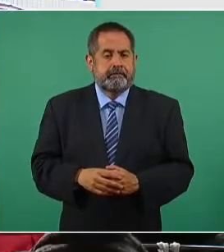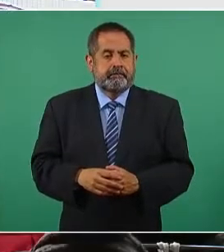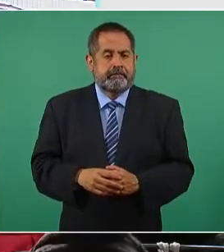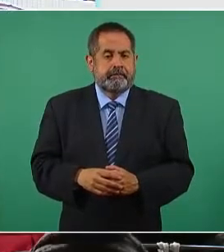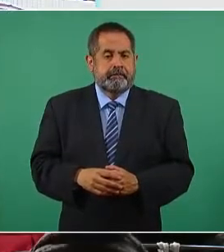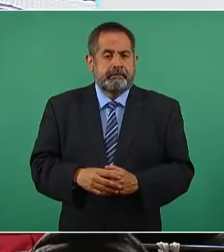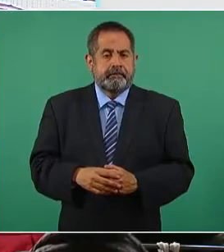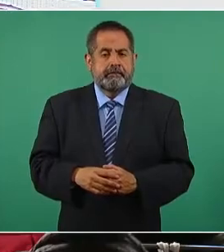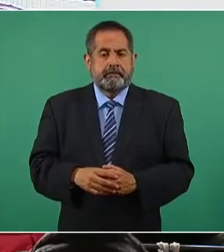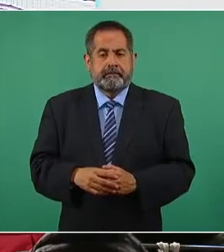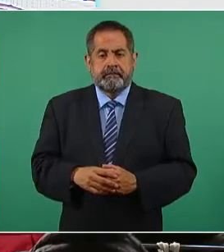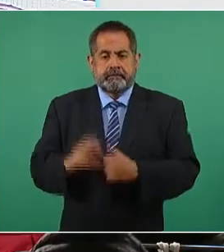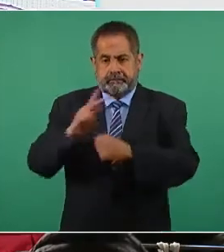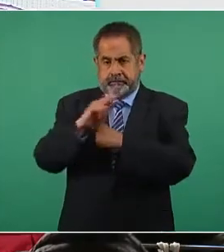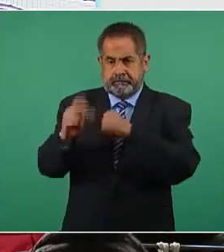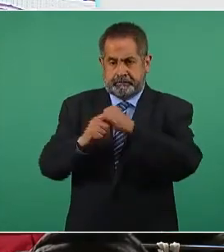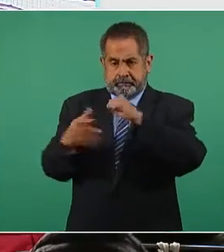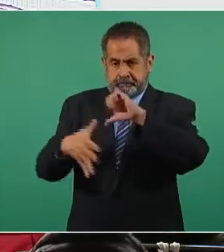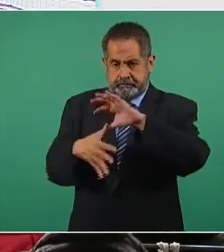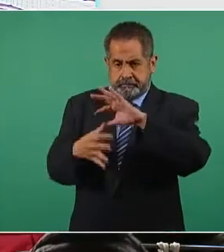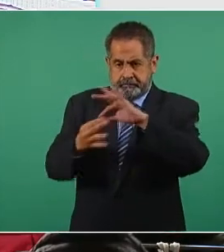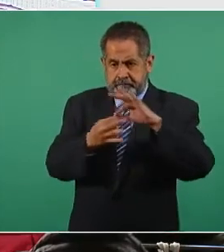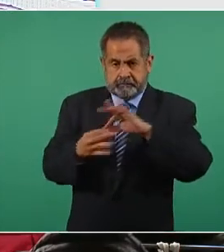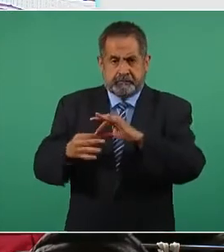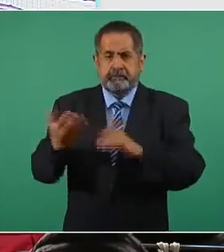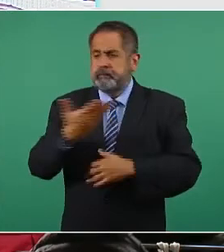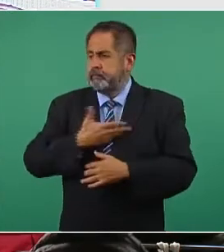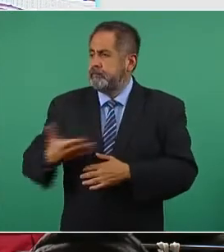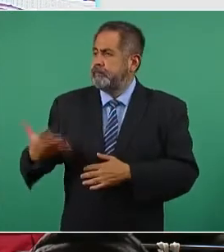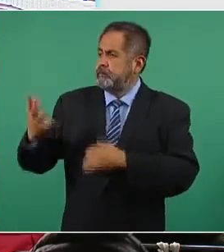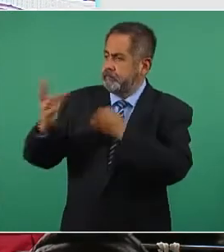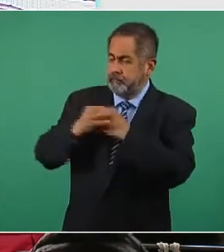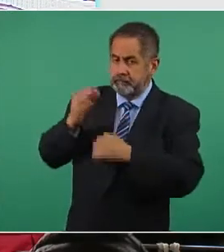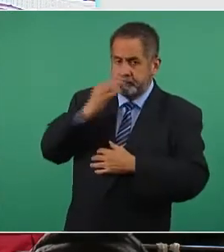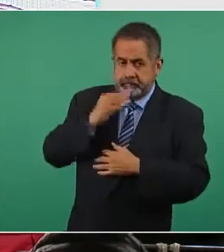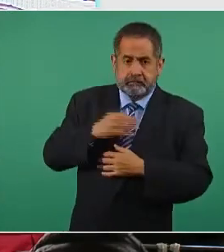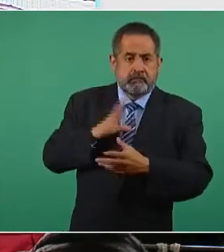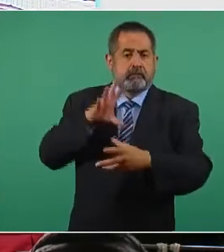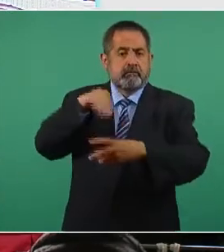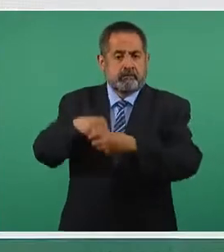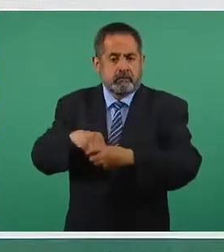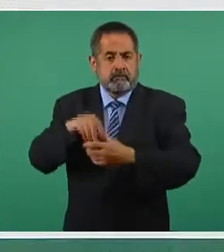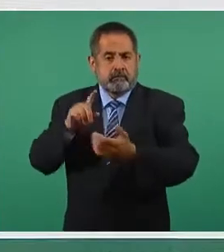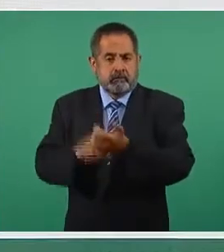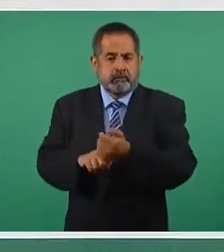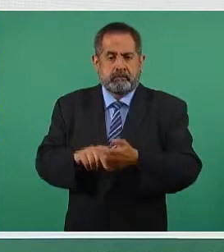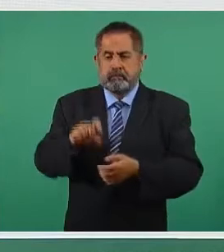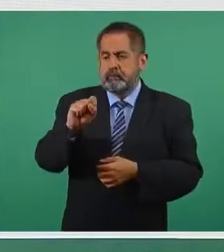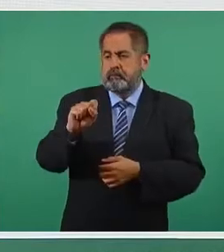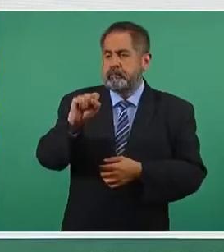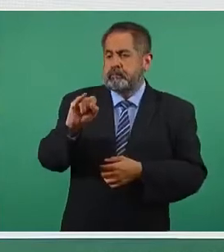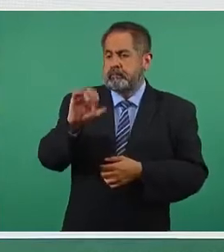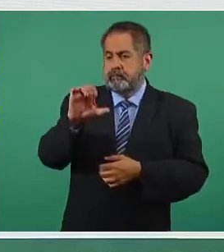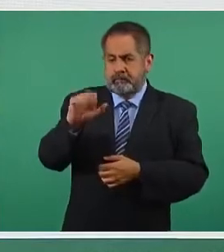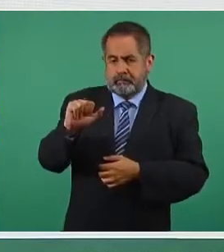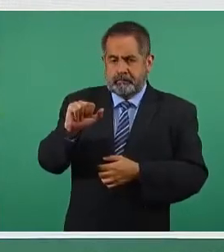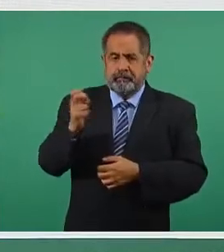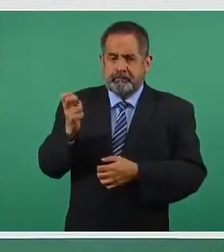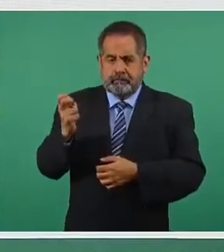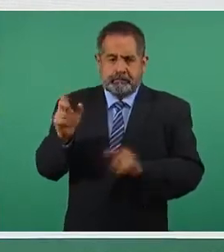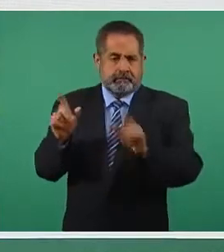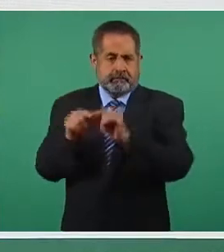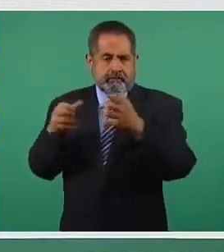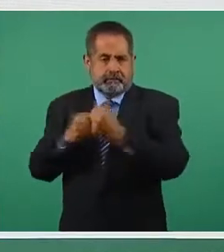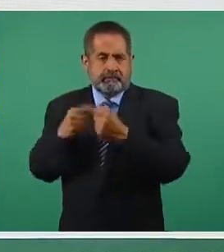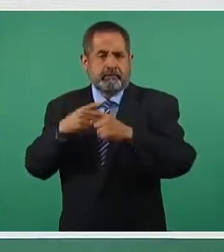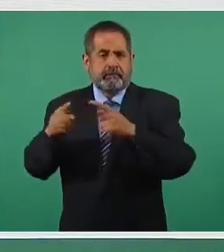Colaboración regional, bueno, informarles que el presidente me autorizó, vamos a estar con el Sistema de Integración Centroamericana, SICA, que reúne a todos los